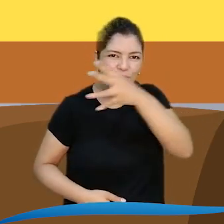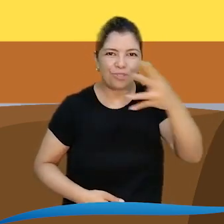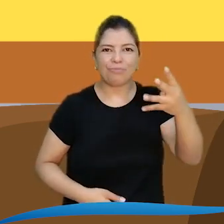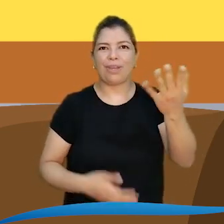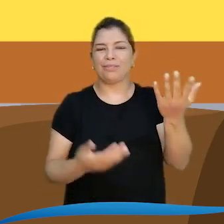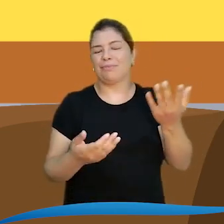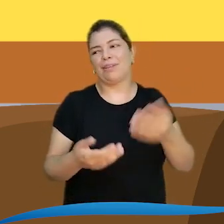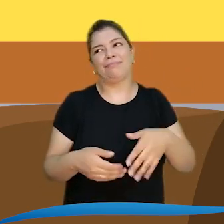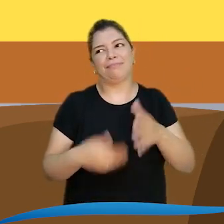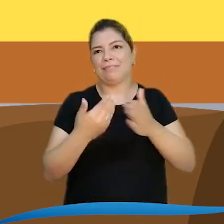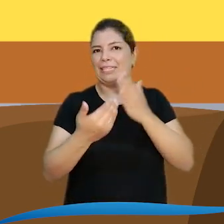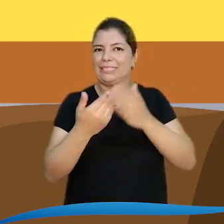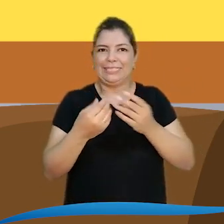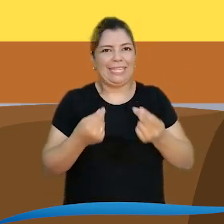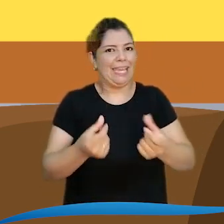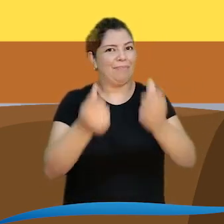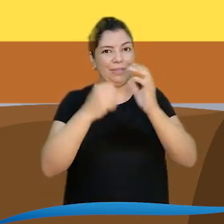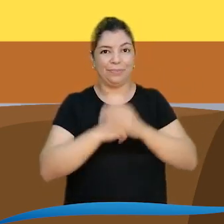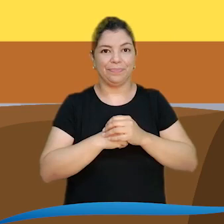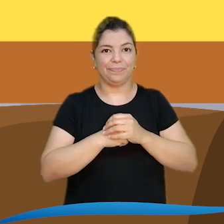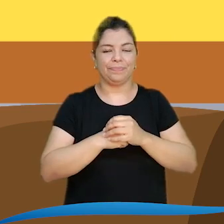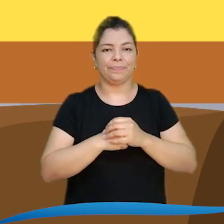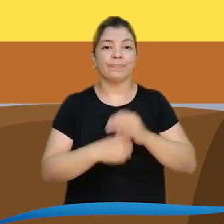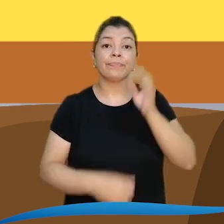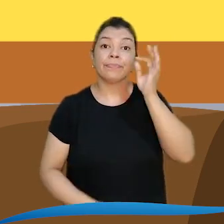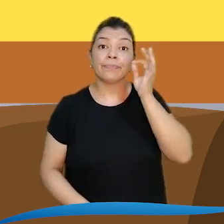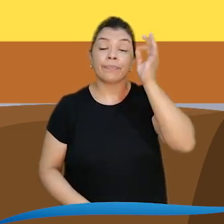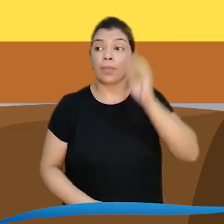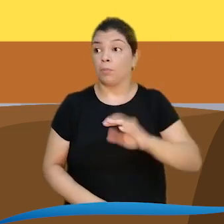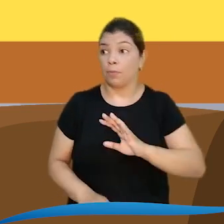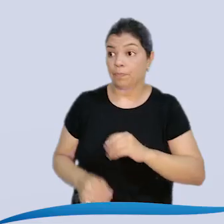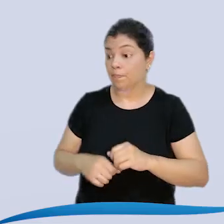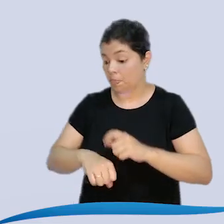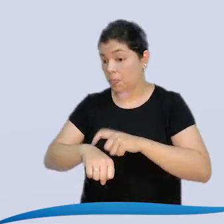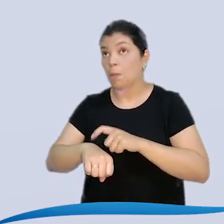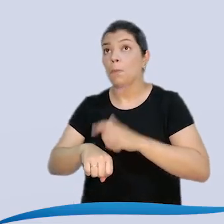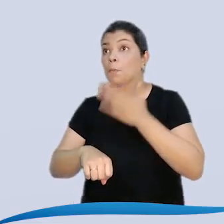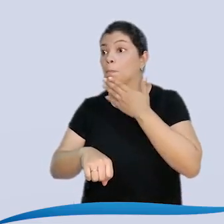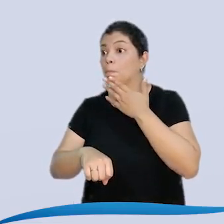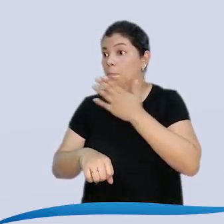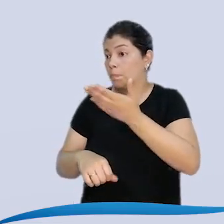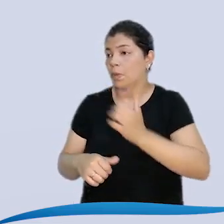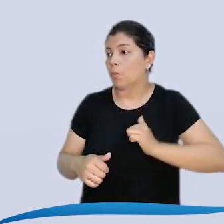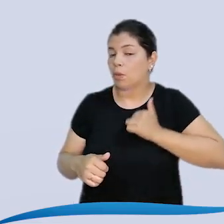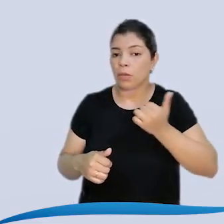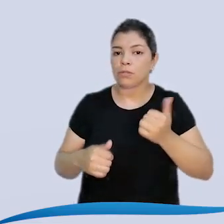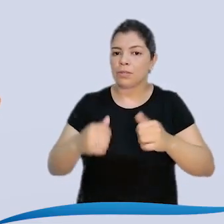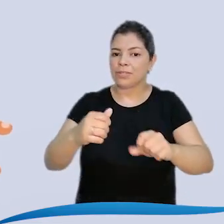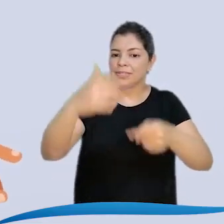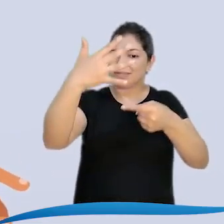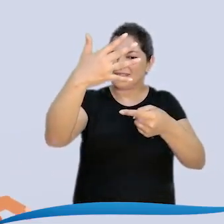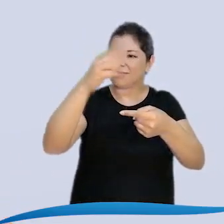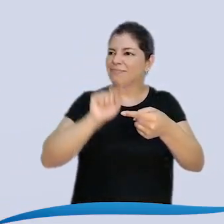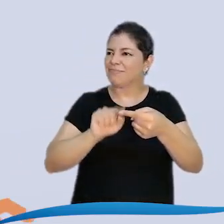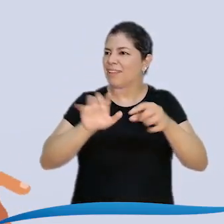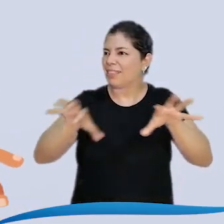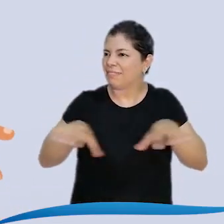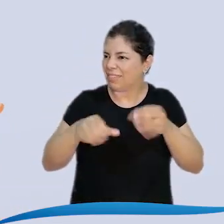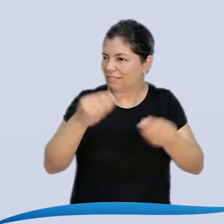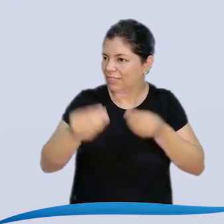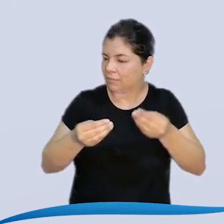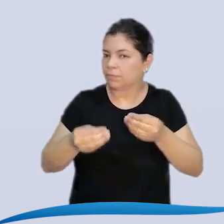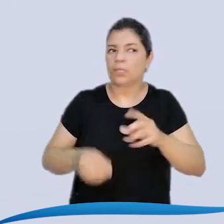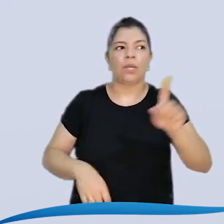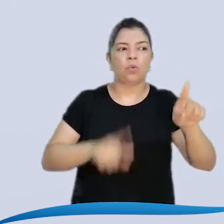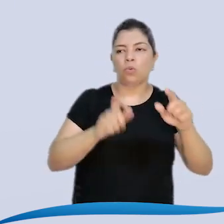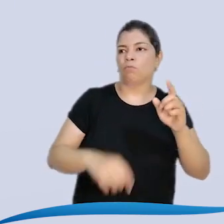de ayudas, como los formatos, el trabajo se facilita demasiado. Aprovechemos entonces un poco el tiempo que nos ganamos para hablar de la